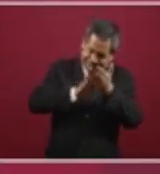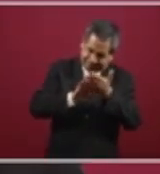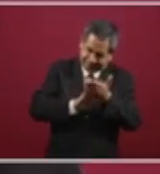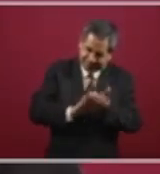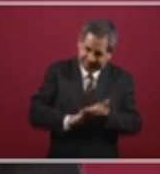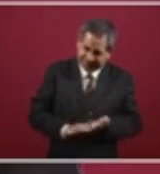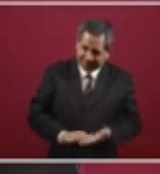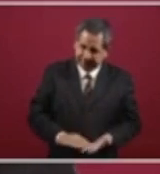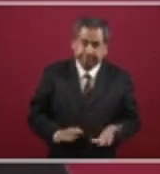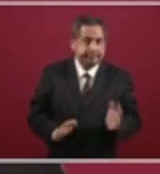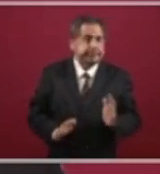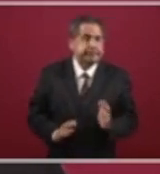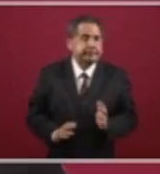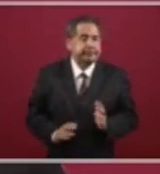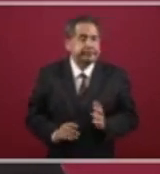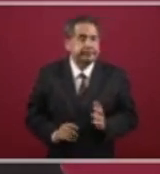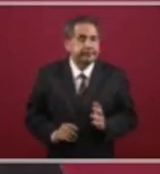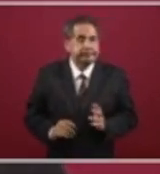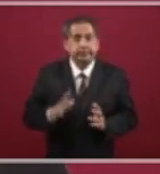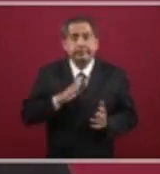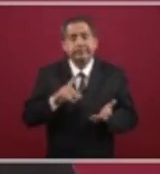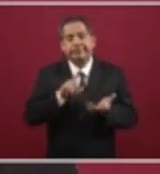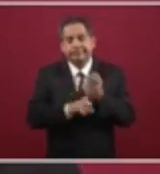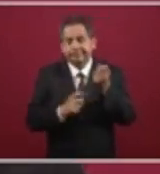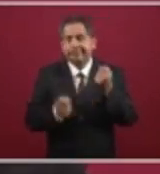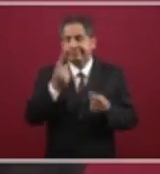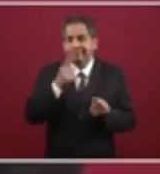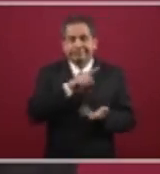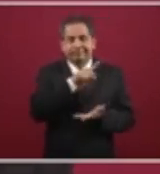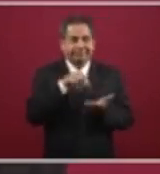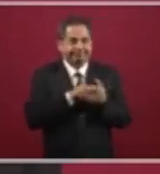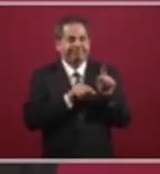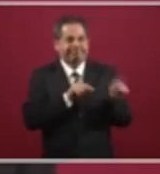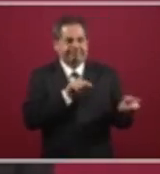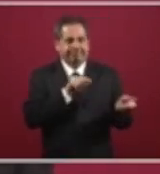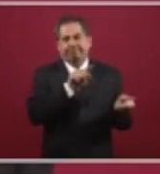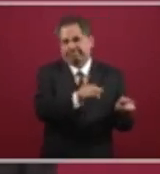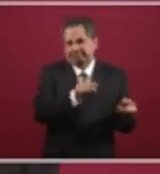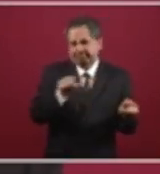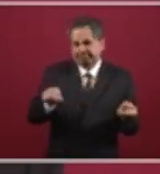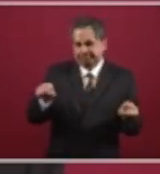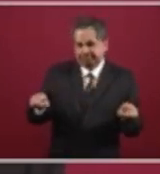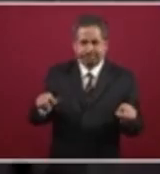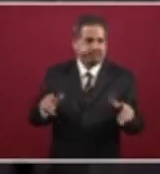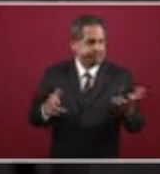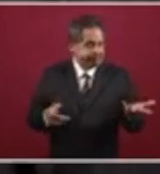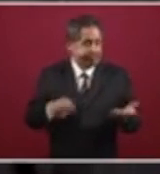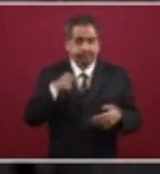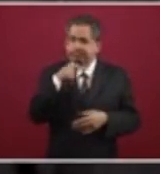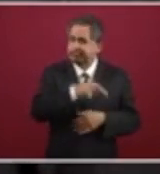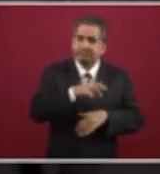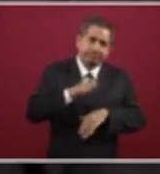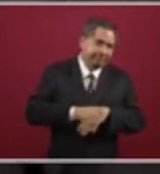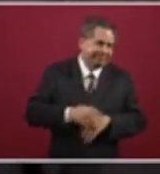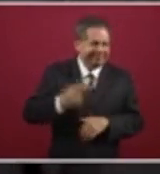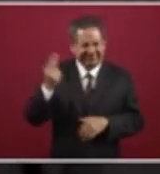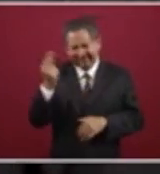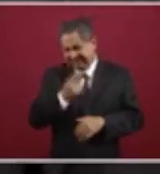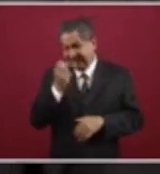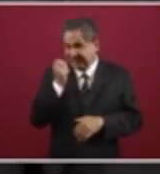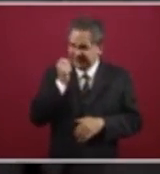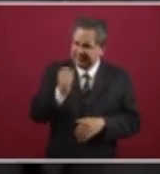Y hay áreas donde se requiere